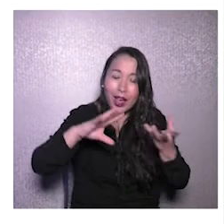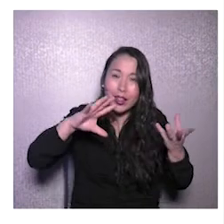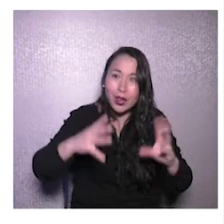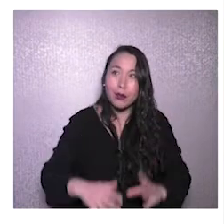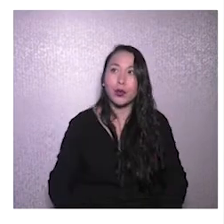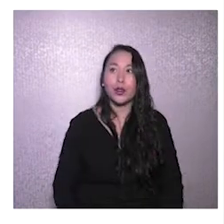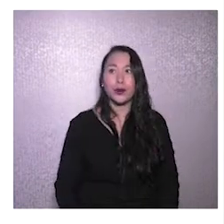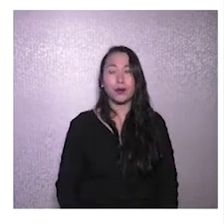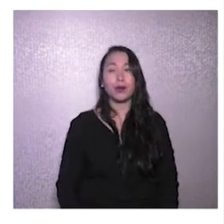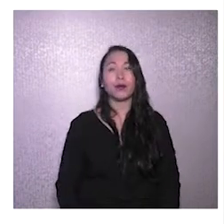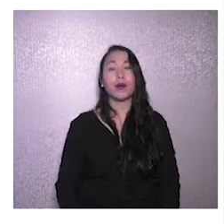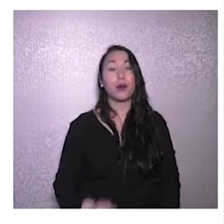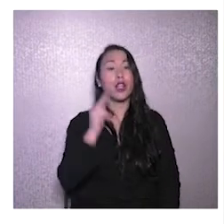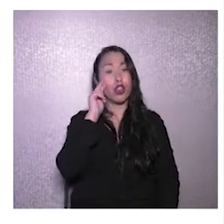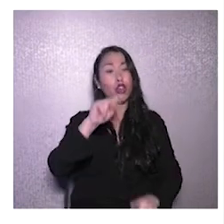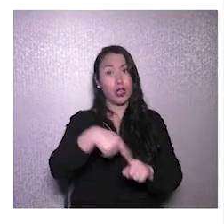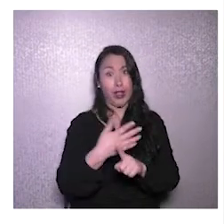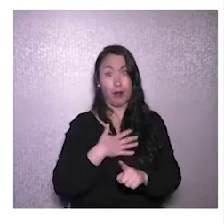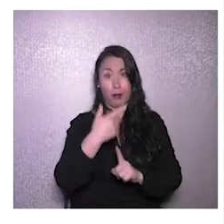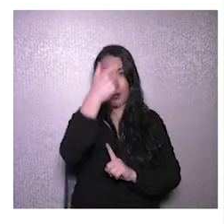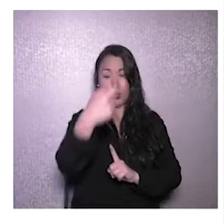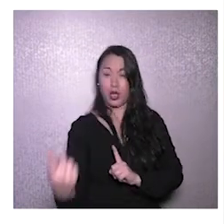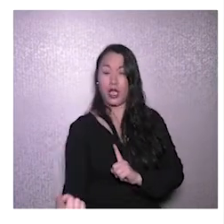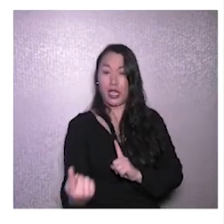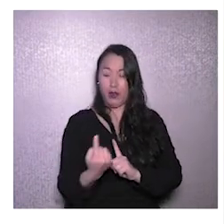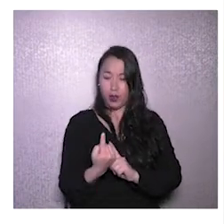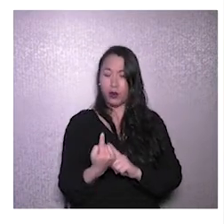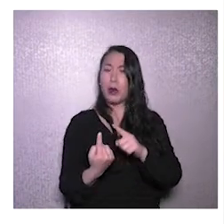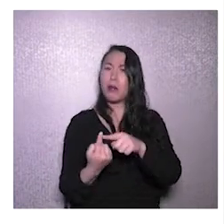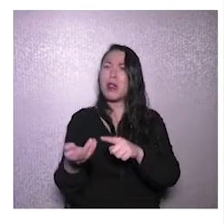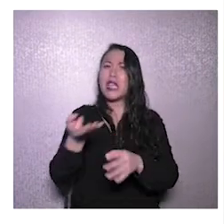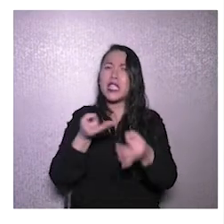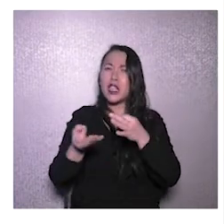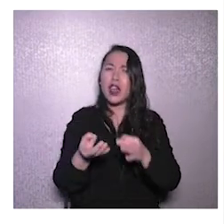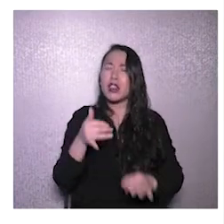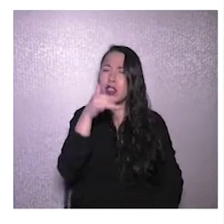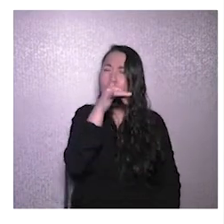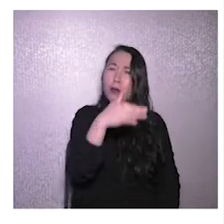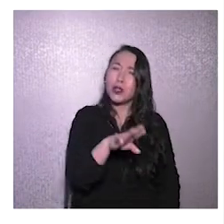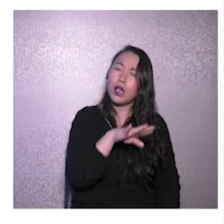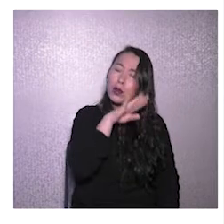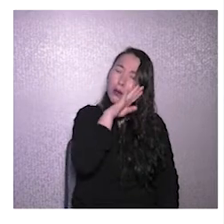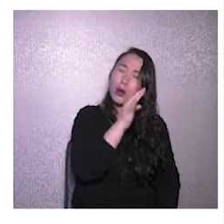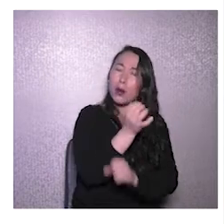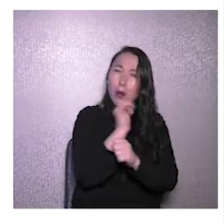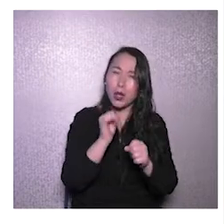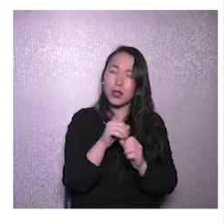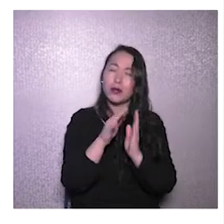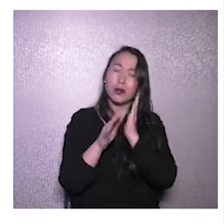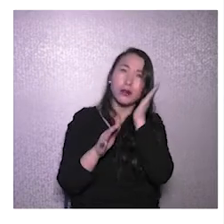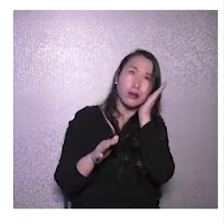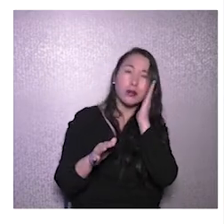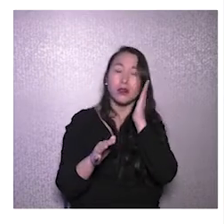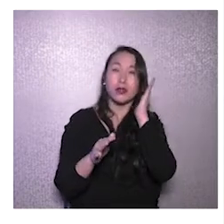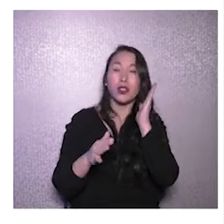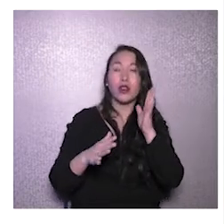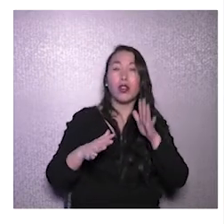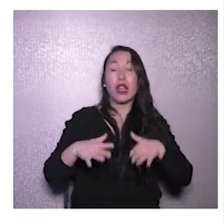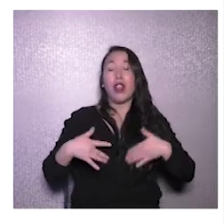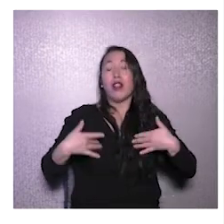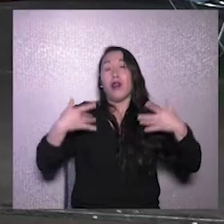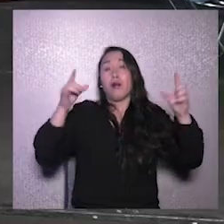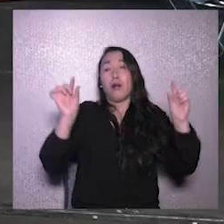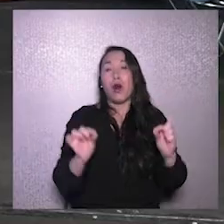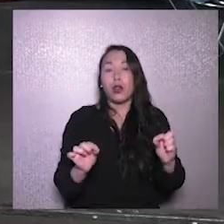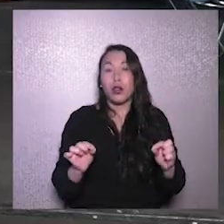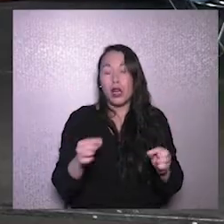Y volviendo a mi paciente, cuando la entrevisto me dice que lleva un tiempo, ¿no es cierto?, con insomnio, con falta de ánimo y con tristeza. Y yo pienso,